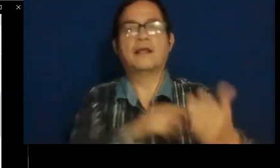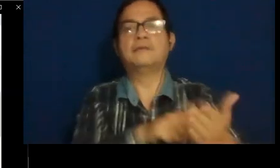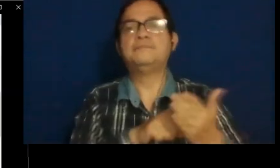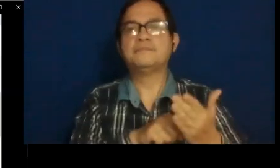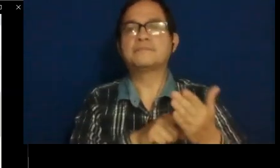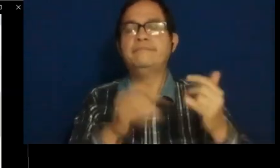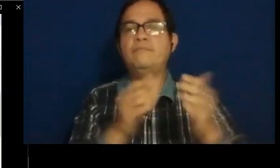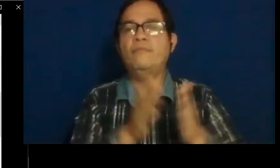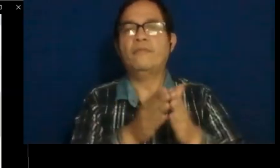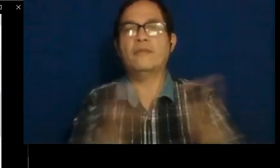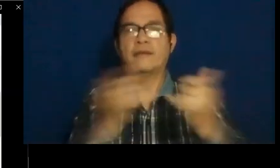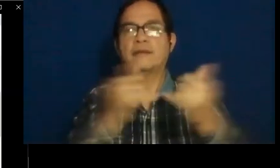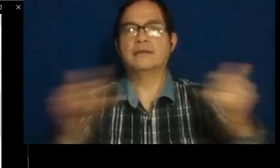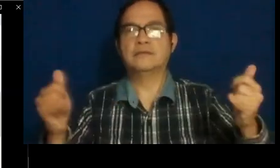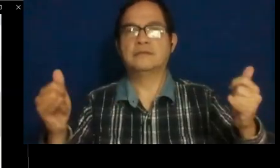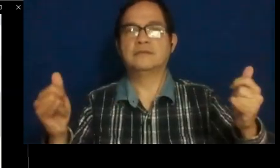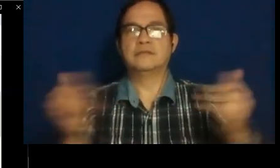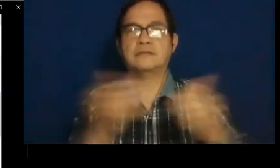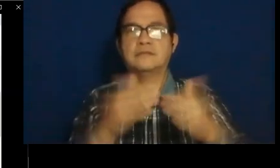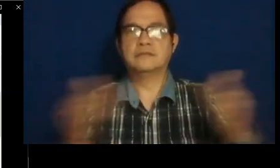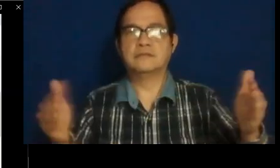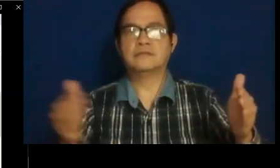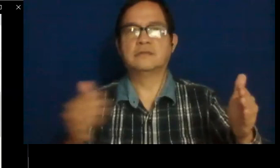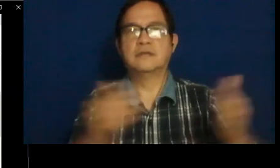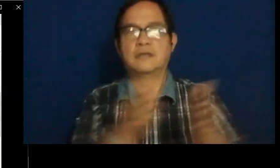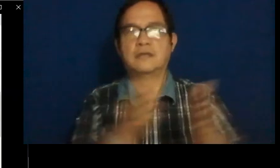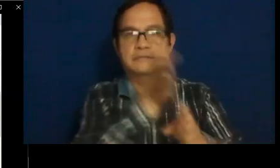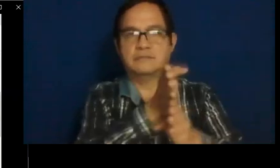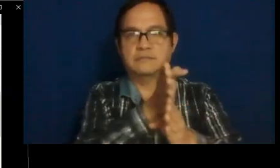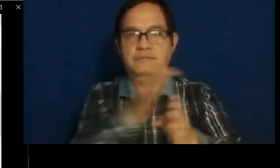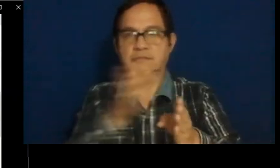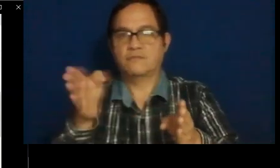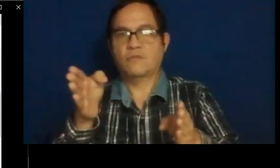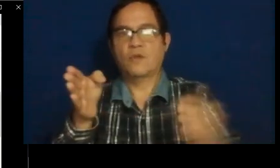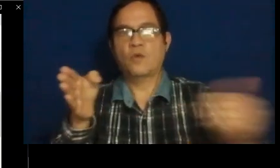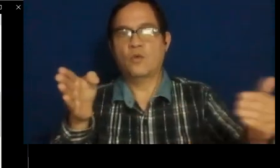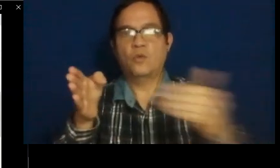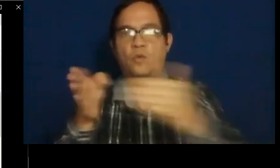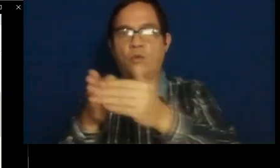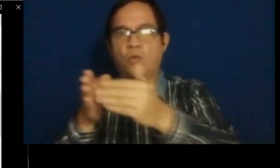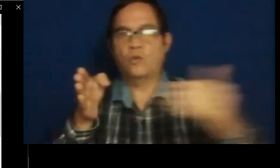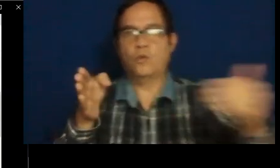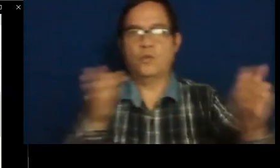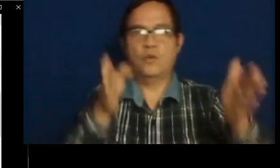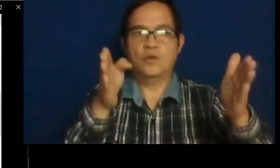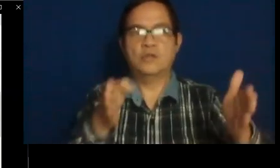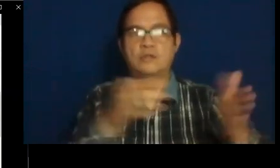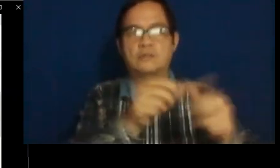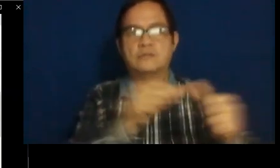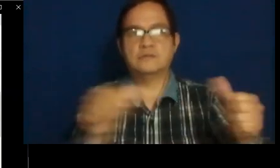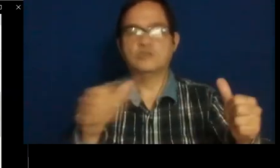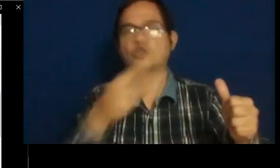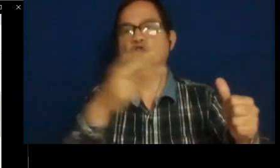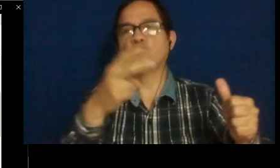la distancia en la cual se va a desplazar nuestro móvil. Entonces él por defecto va a estar en 200 centímetros, eso quiere decir 2 metros,